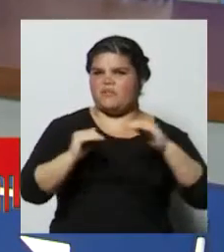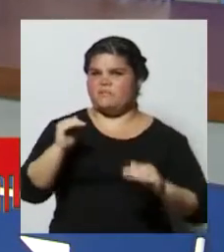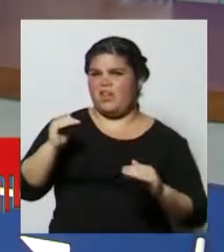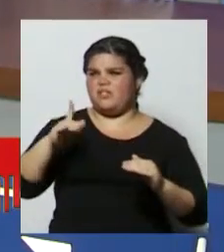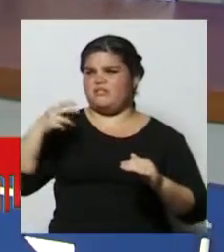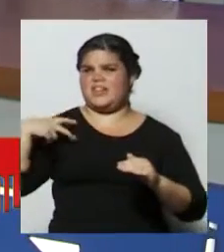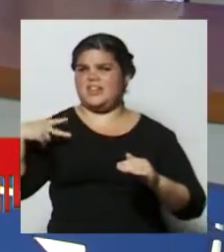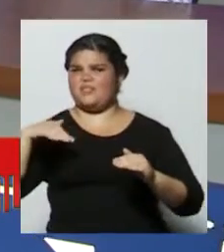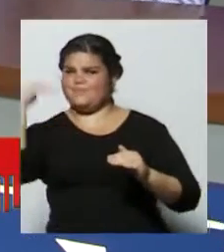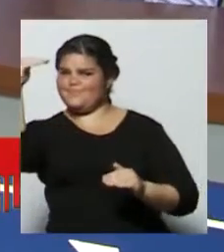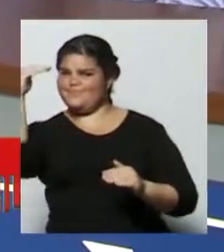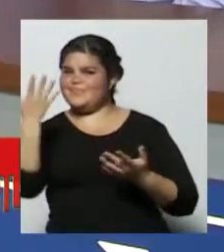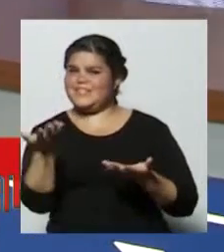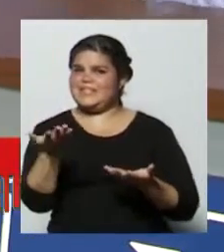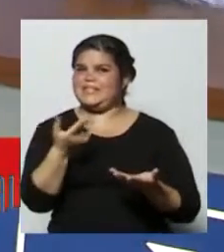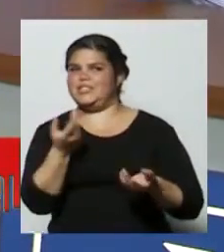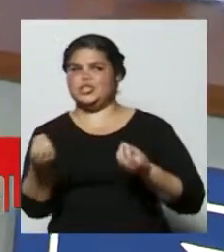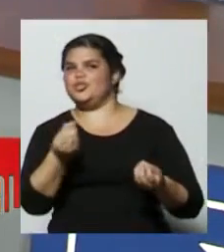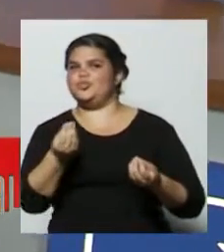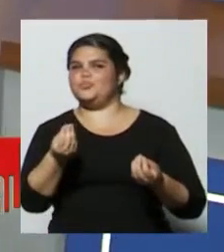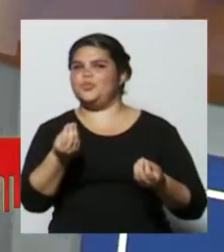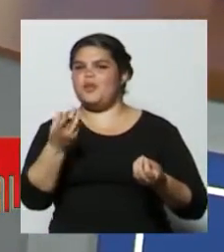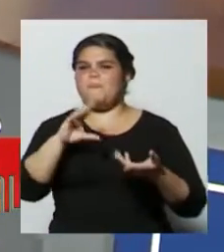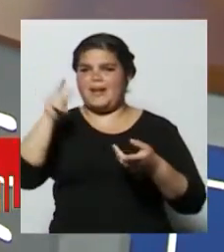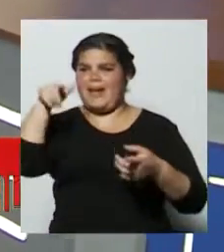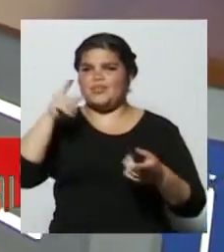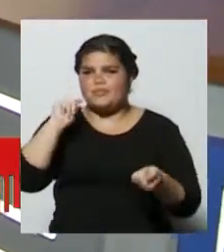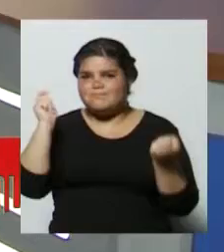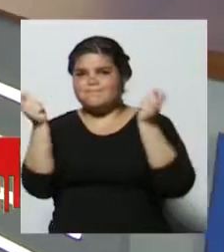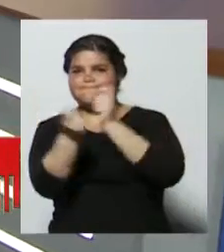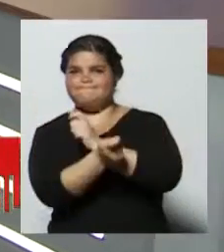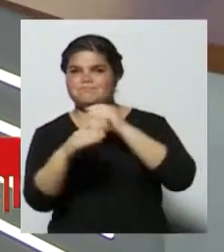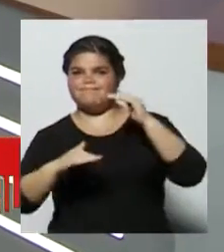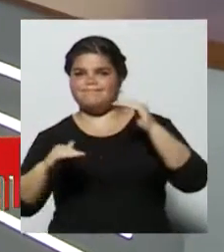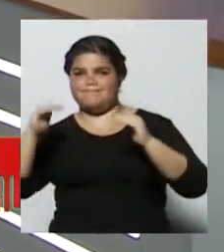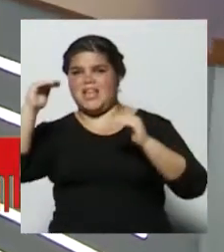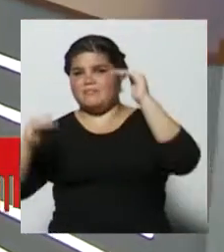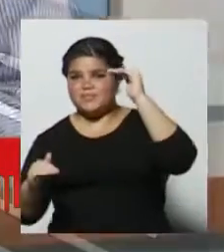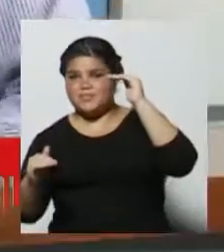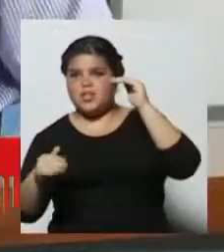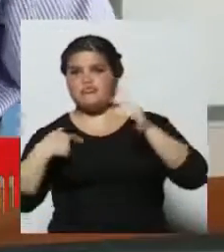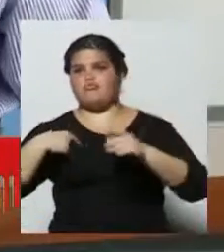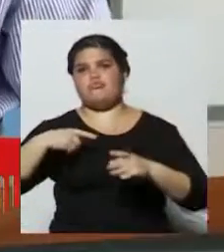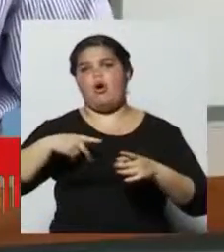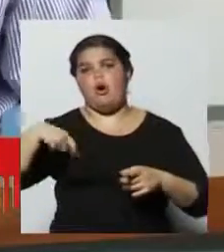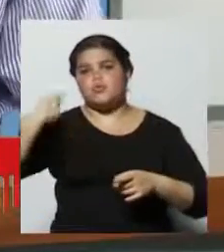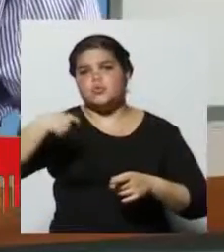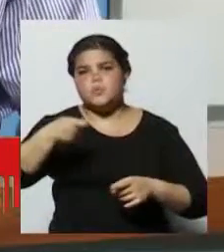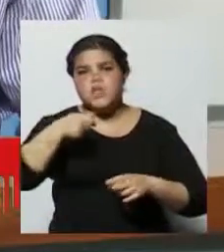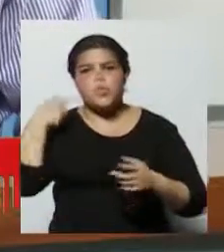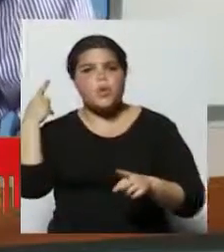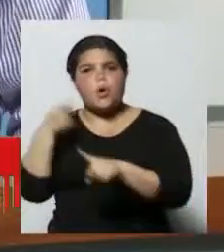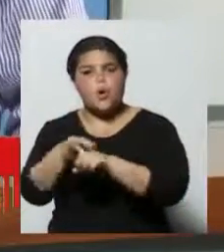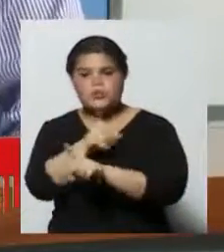que rever qué mecanismos tenemos ahí para revertir ese proceso, ¿no? Claro. Yo no estoy en contra de los subsidios para nada, y si el Estado tiene